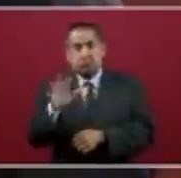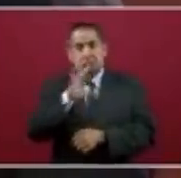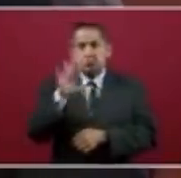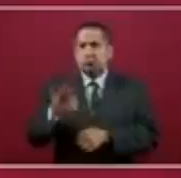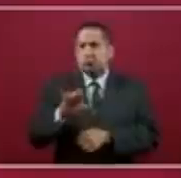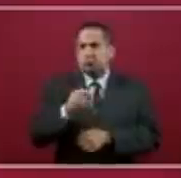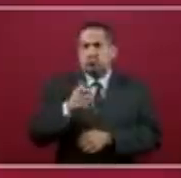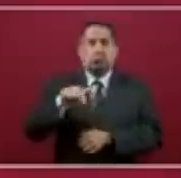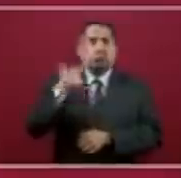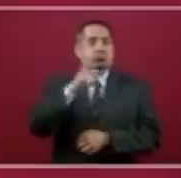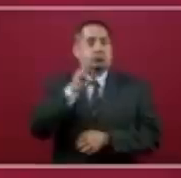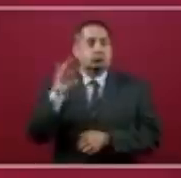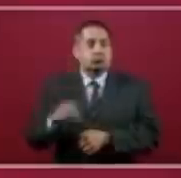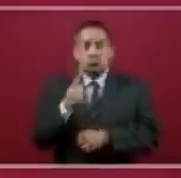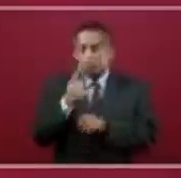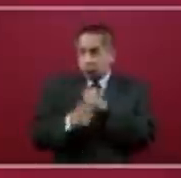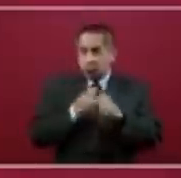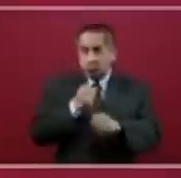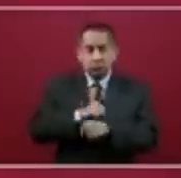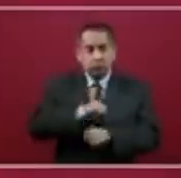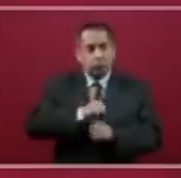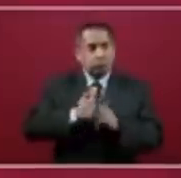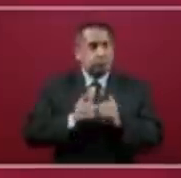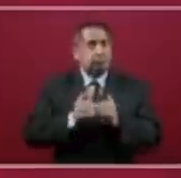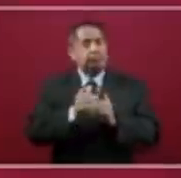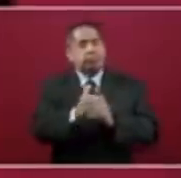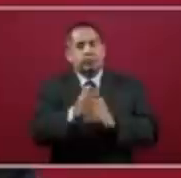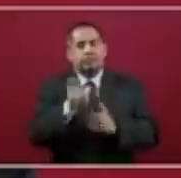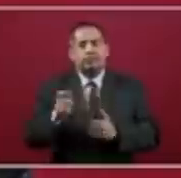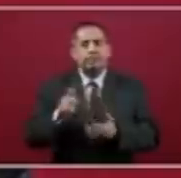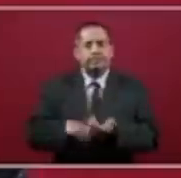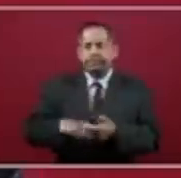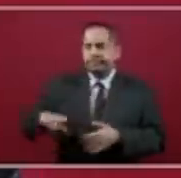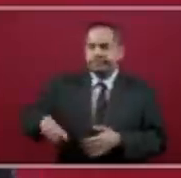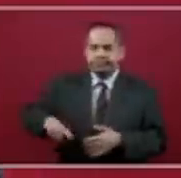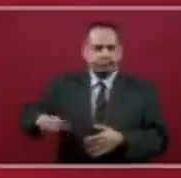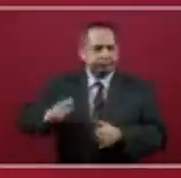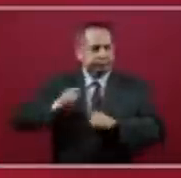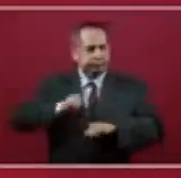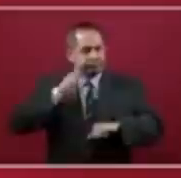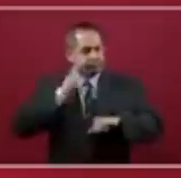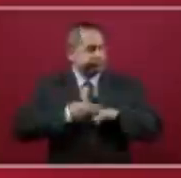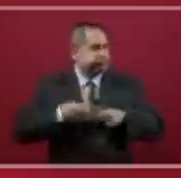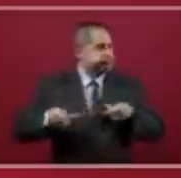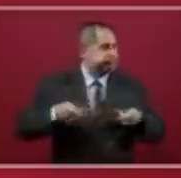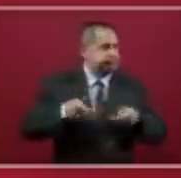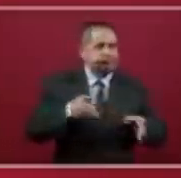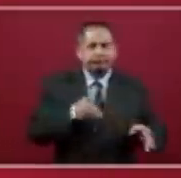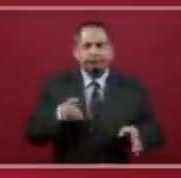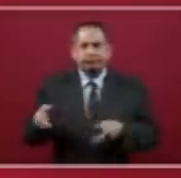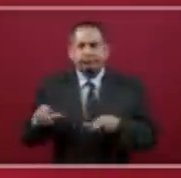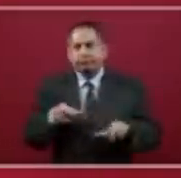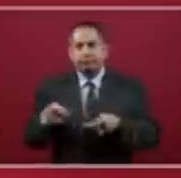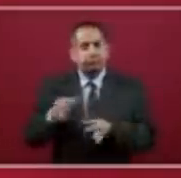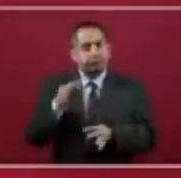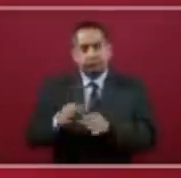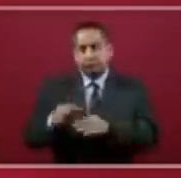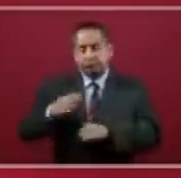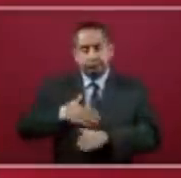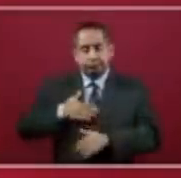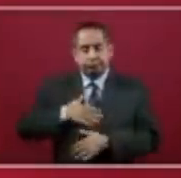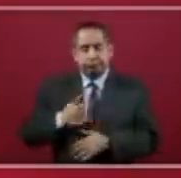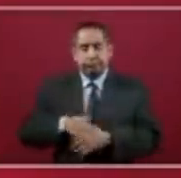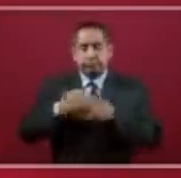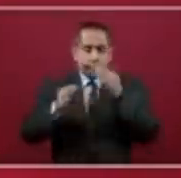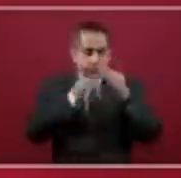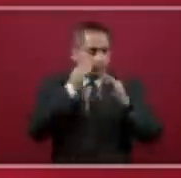del 12% anual, pues el Estado se hace cargo de la planeación y de la